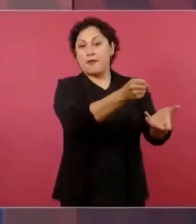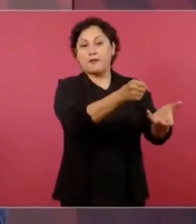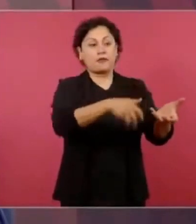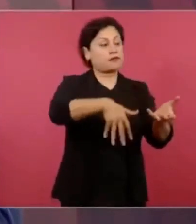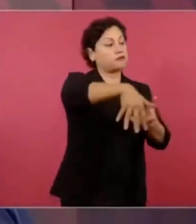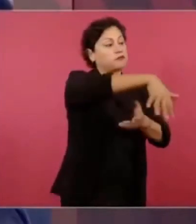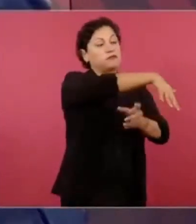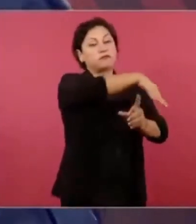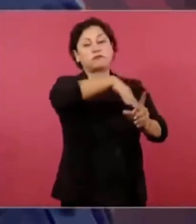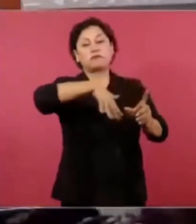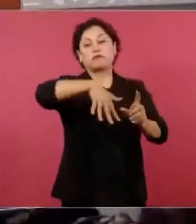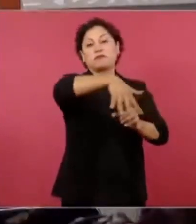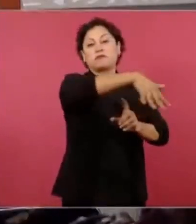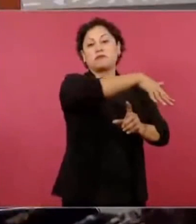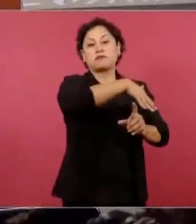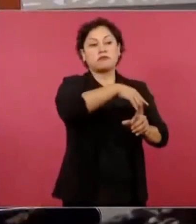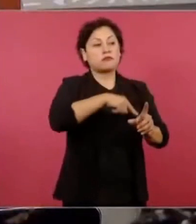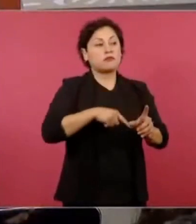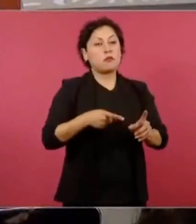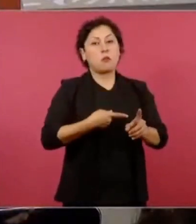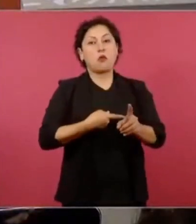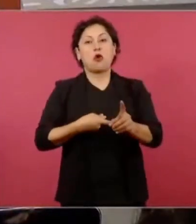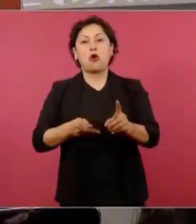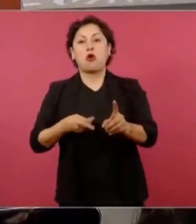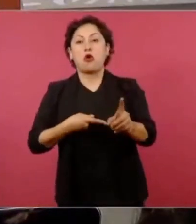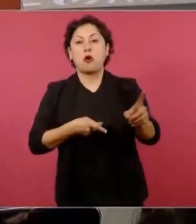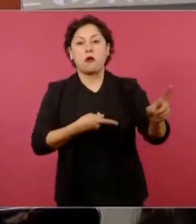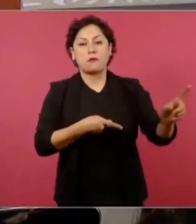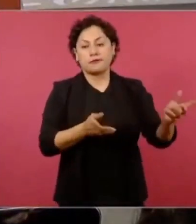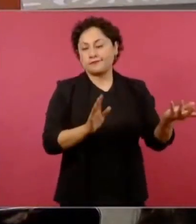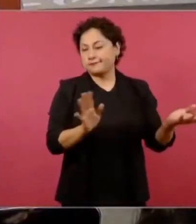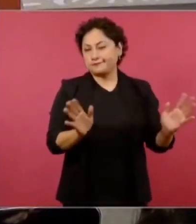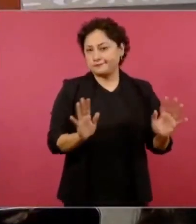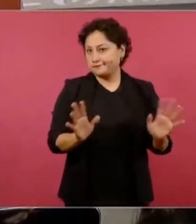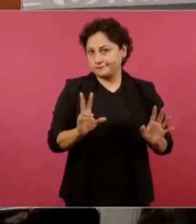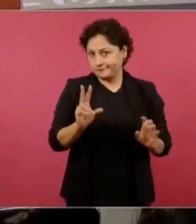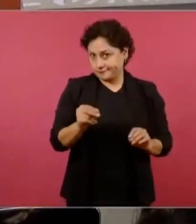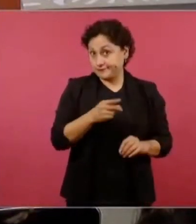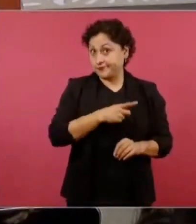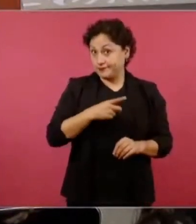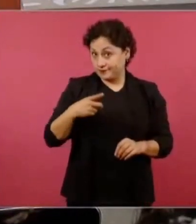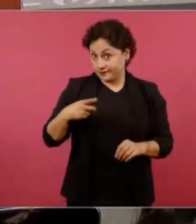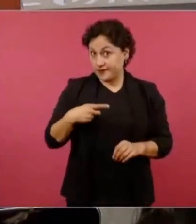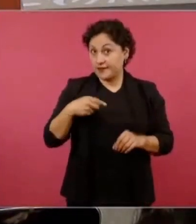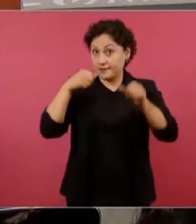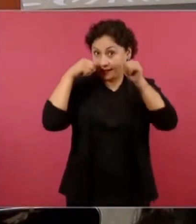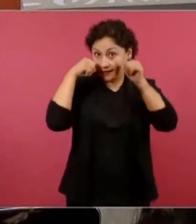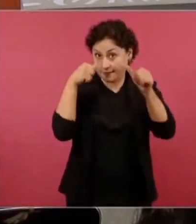es importante la planeación. Otra cuestión es el manejo de la minería.